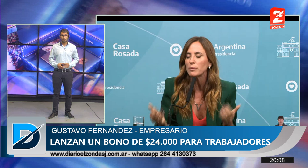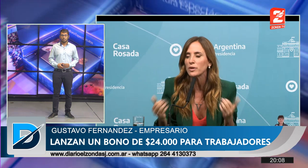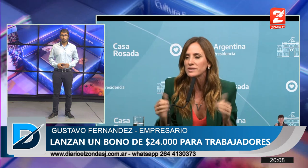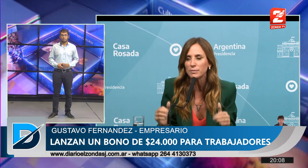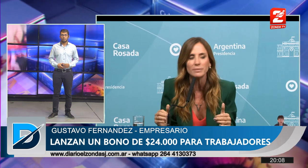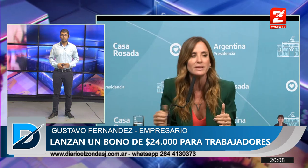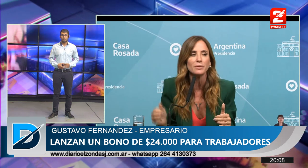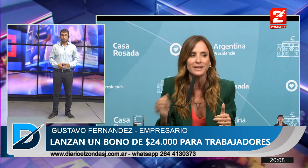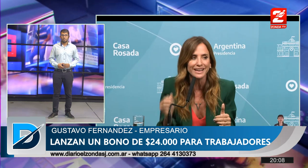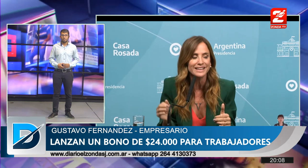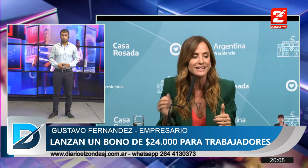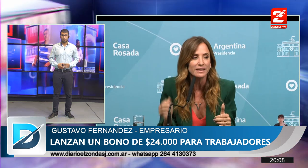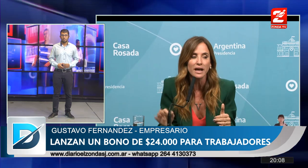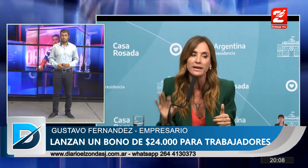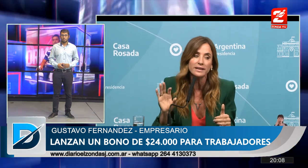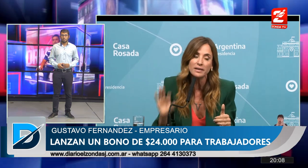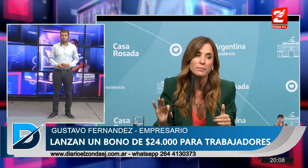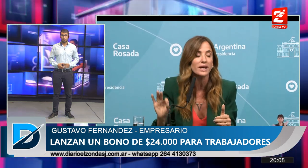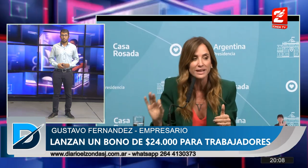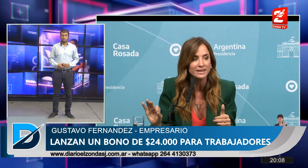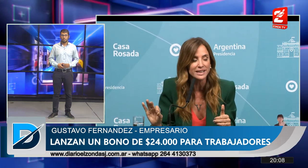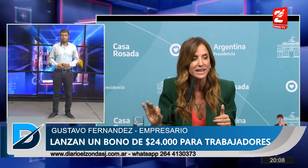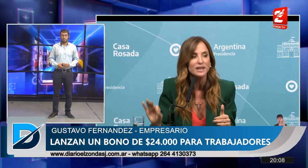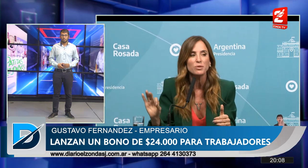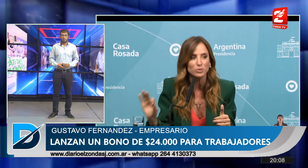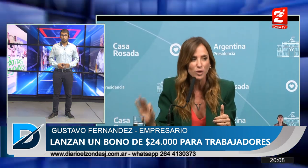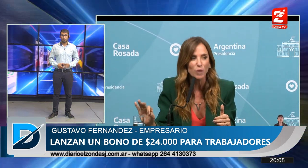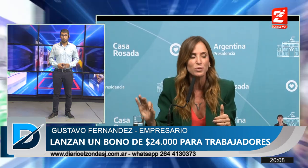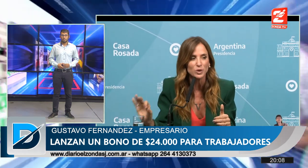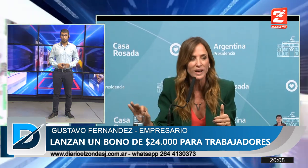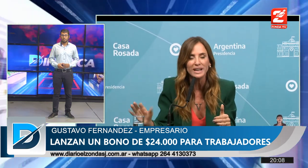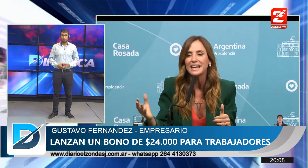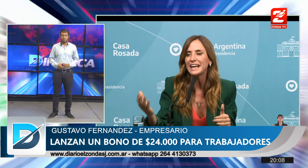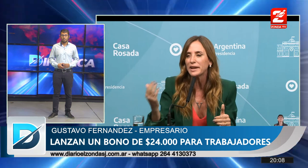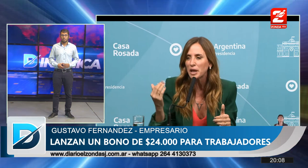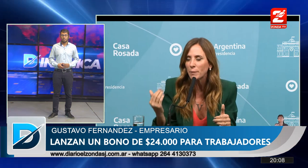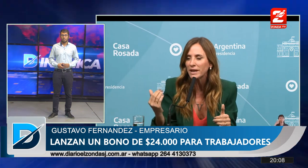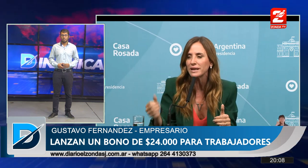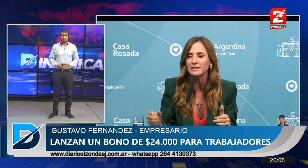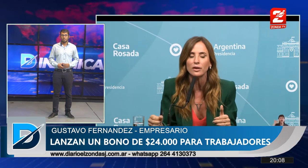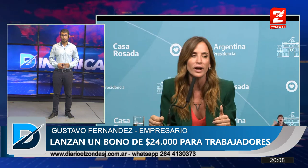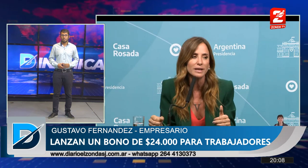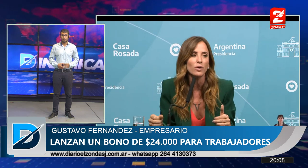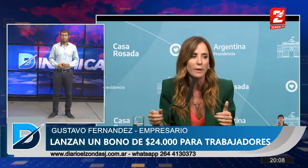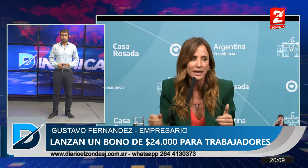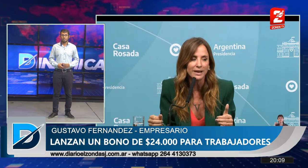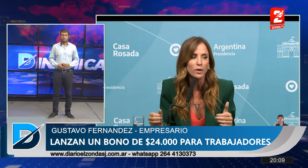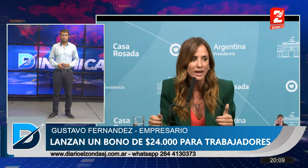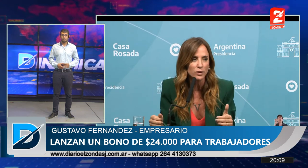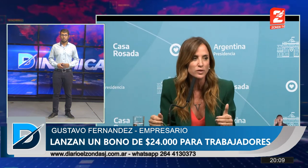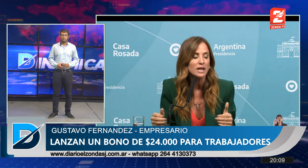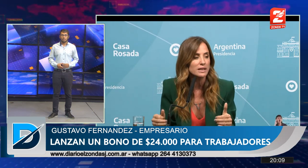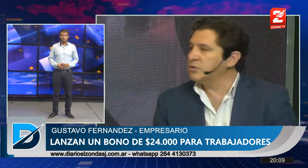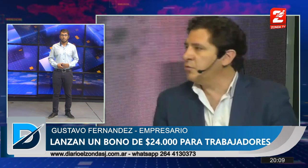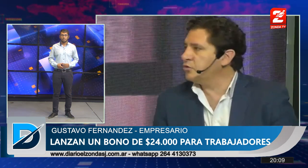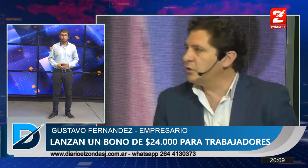pero de manera oficial digamos no han habido convocatorias a los sectores empresariales para para acordar